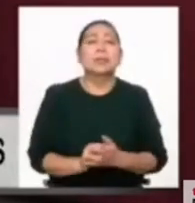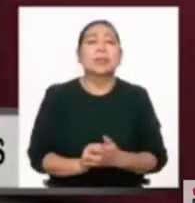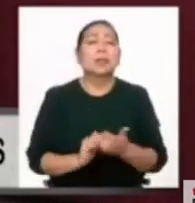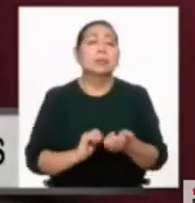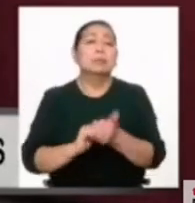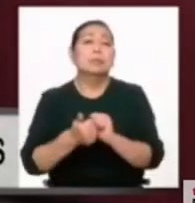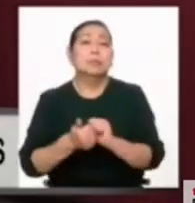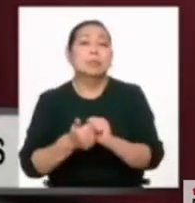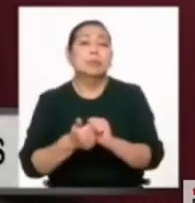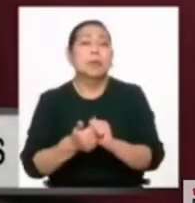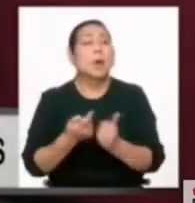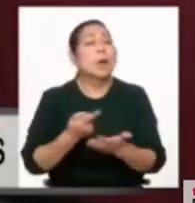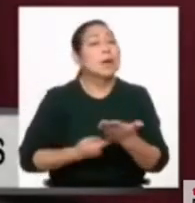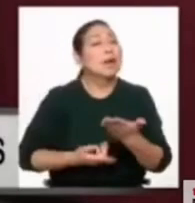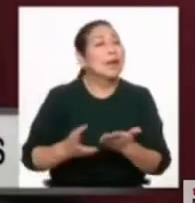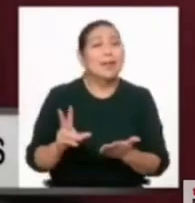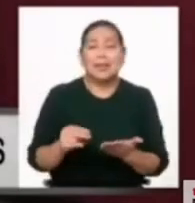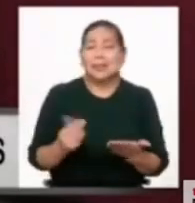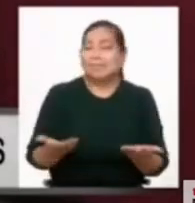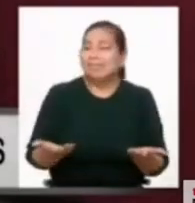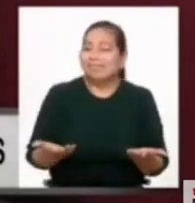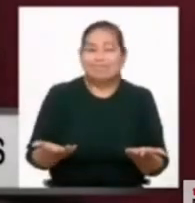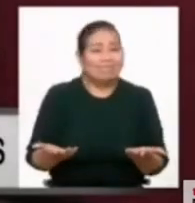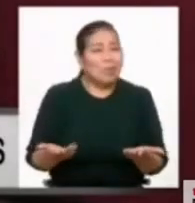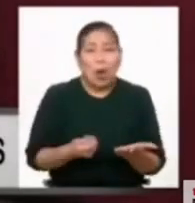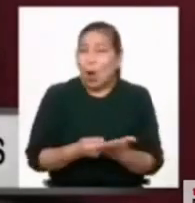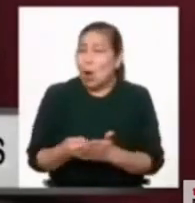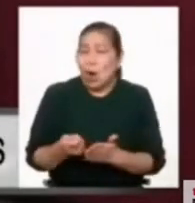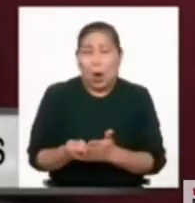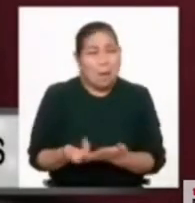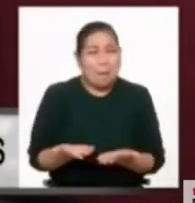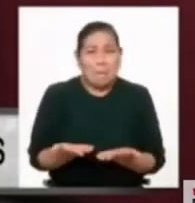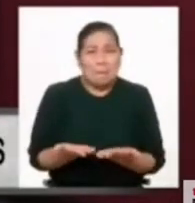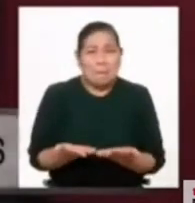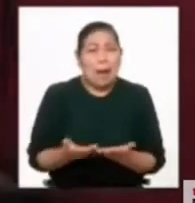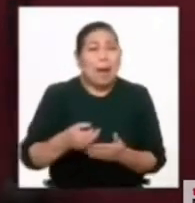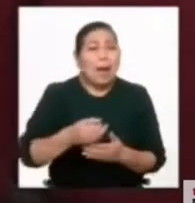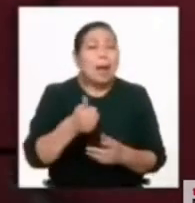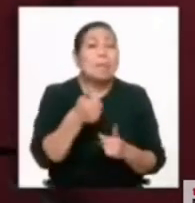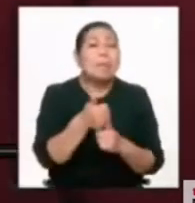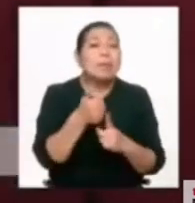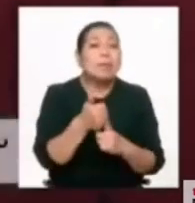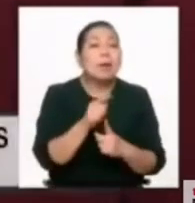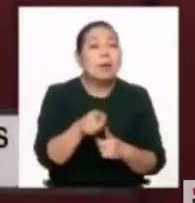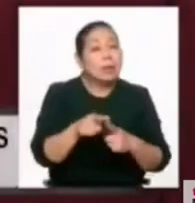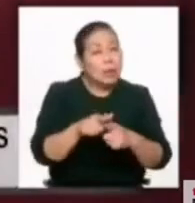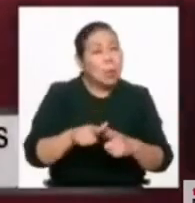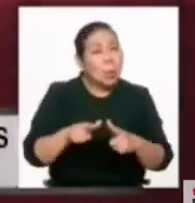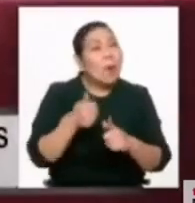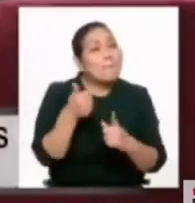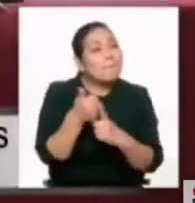una transacción referente a que no se compre por medio de Agro Rural, sino la misma central, en este